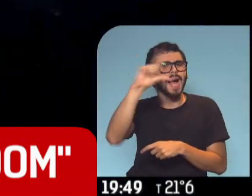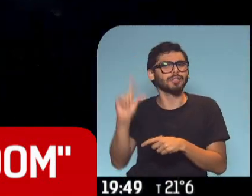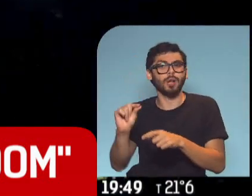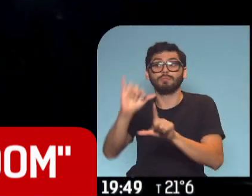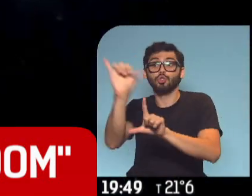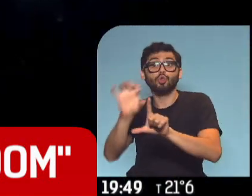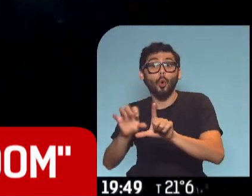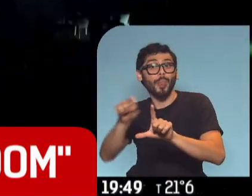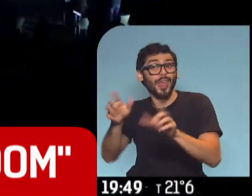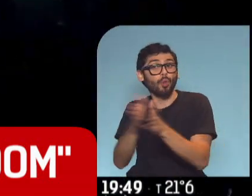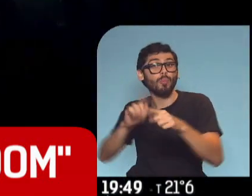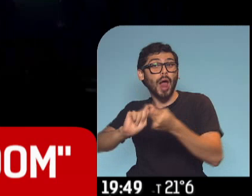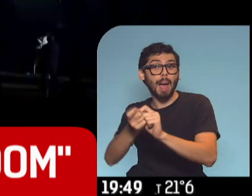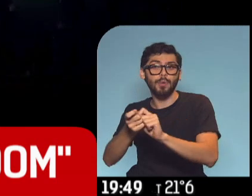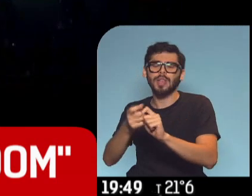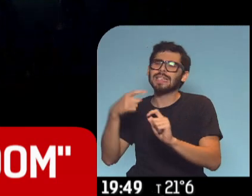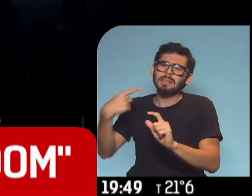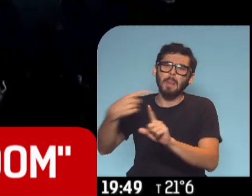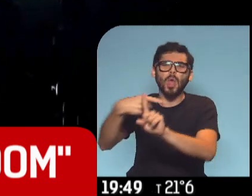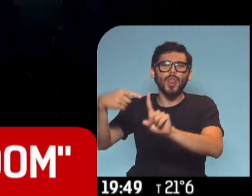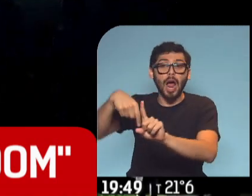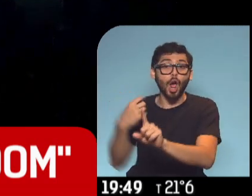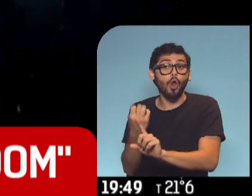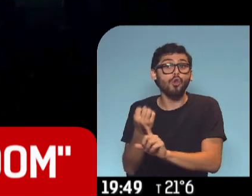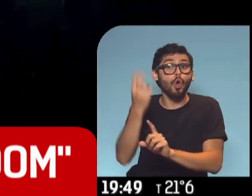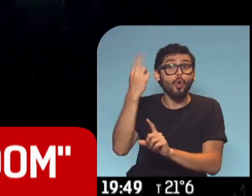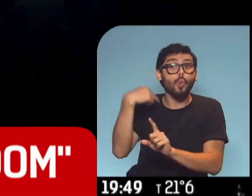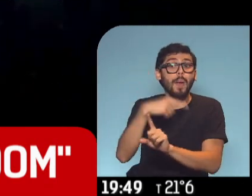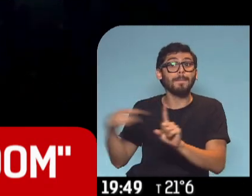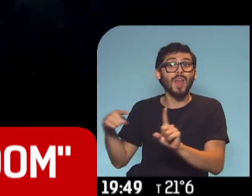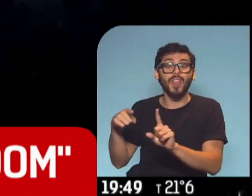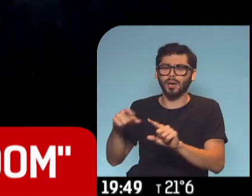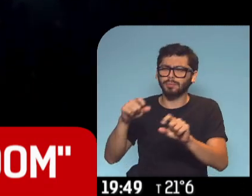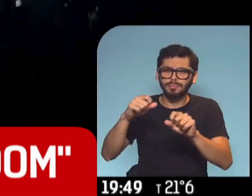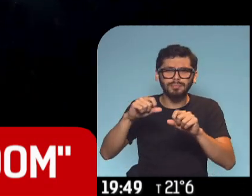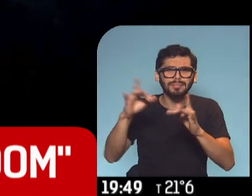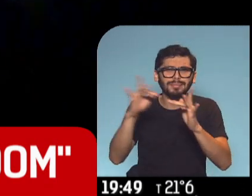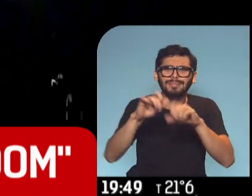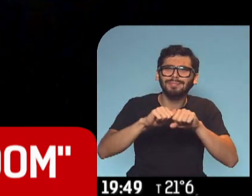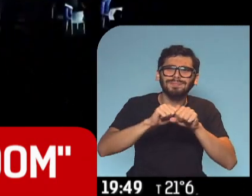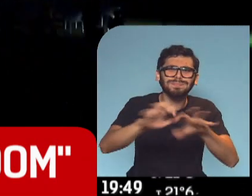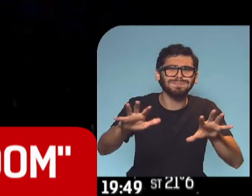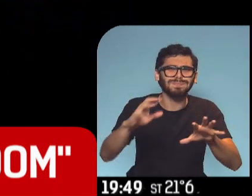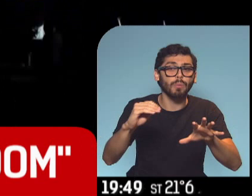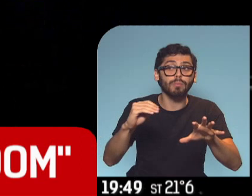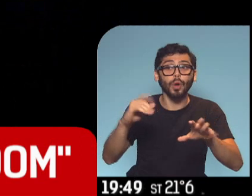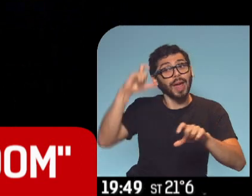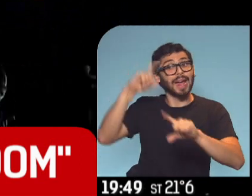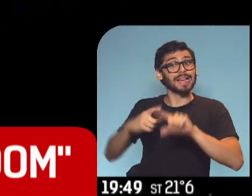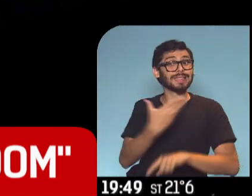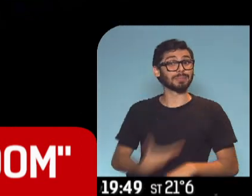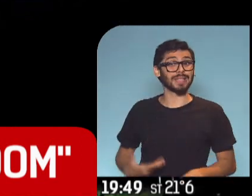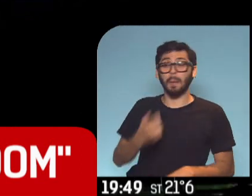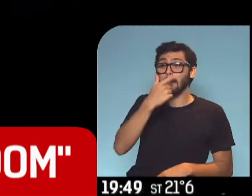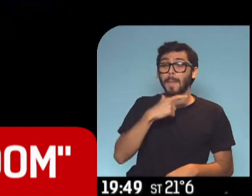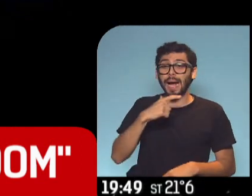general suele ser más al mediodía. Esta fue a las 9:30 de la mañana y fue viral porque encontraron al expresidente